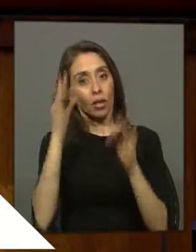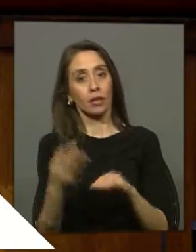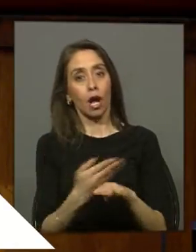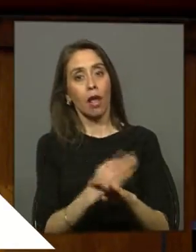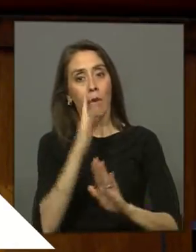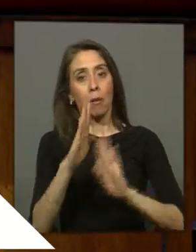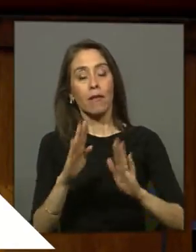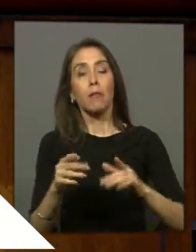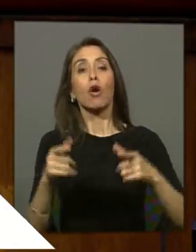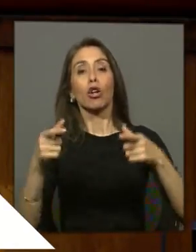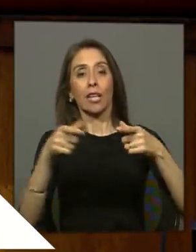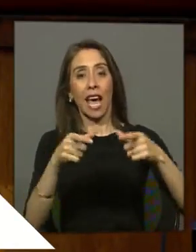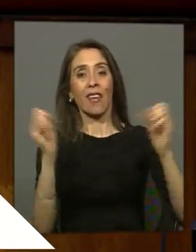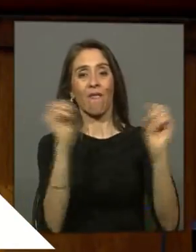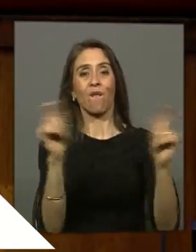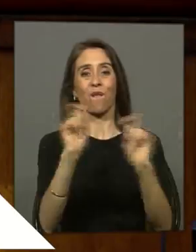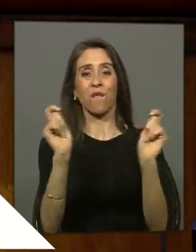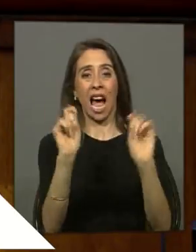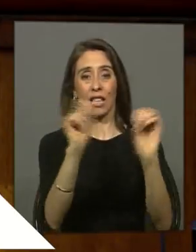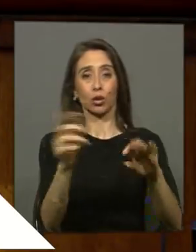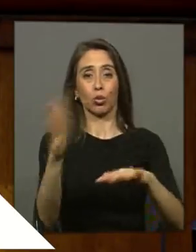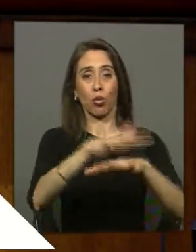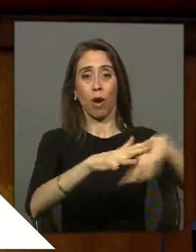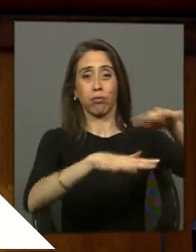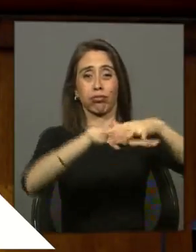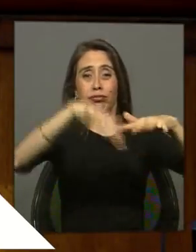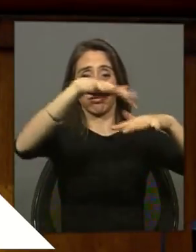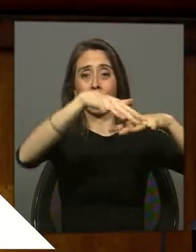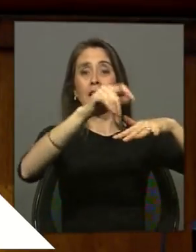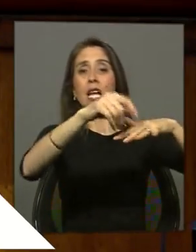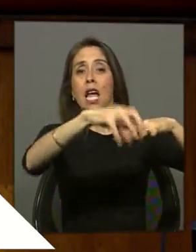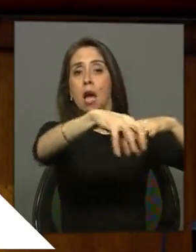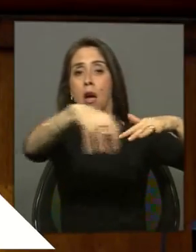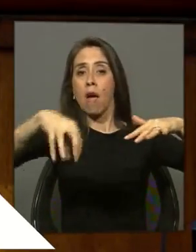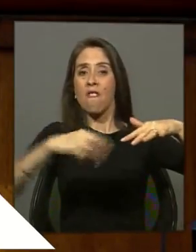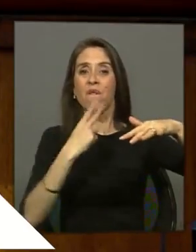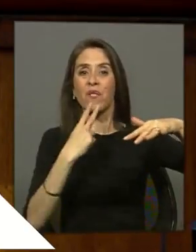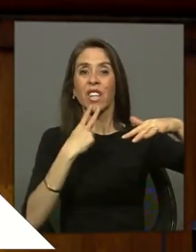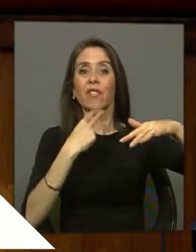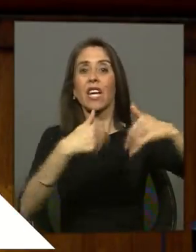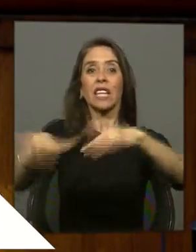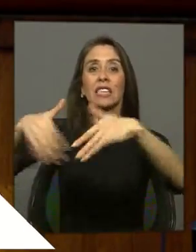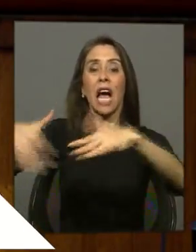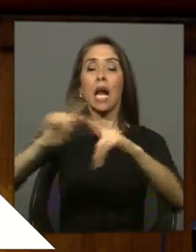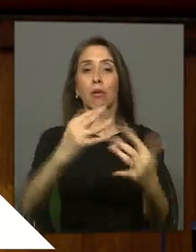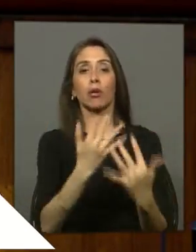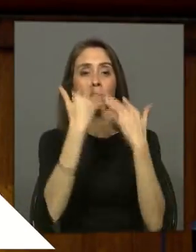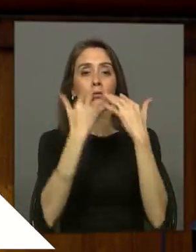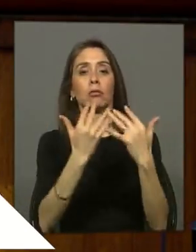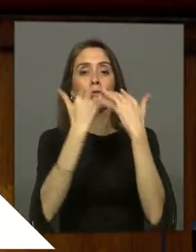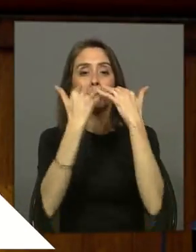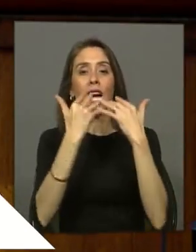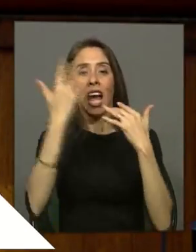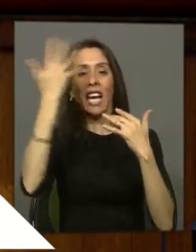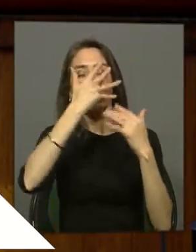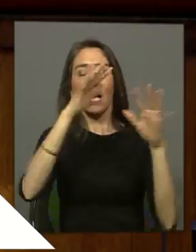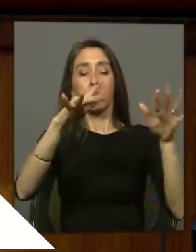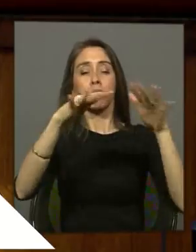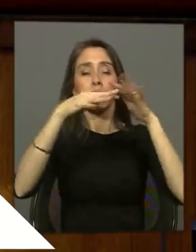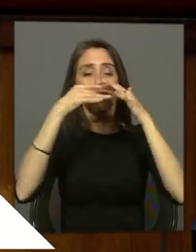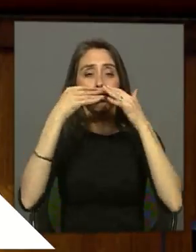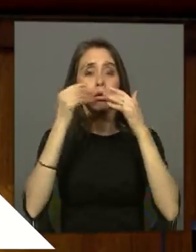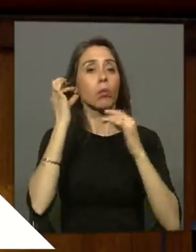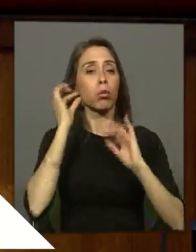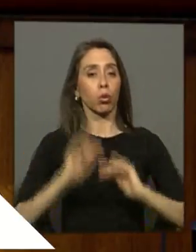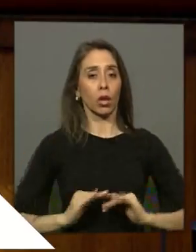aledaños al relleno sanitario donde era recomendable evacuar a la población especialmente expuesta a la toxicidad del aire como la